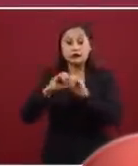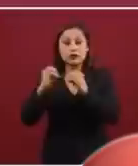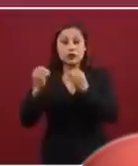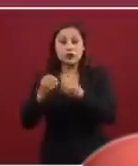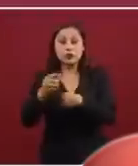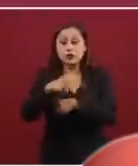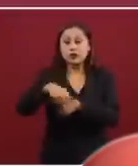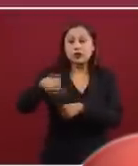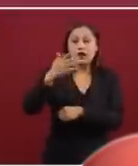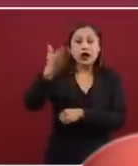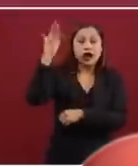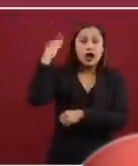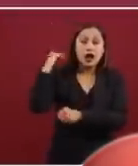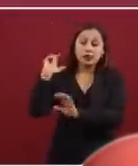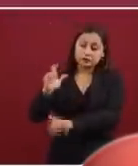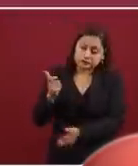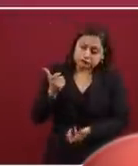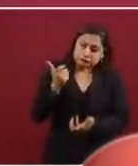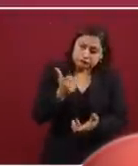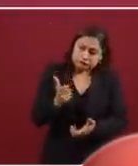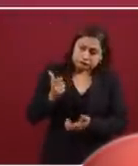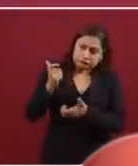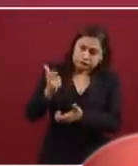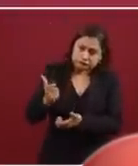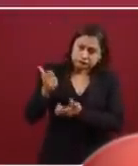Miles de millones de pesos.